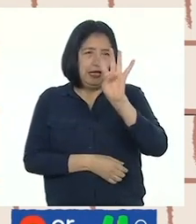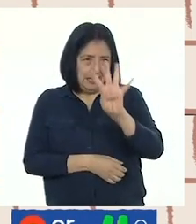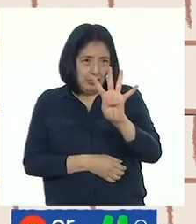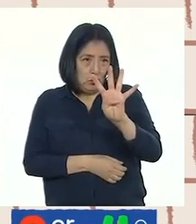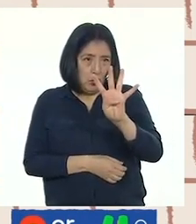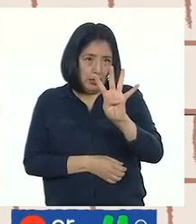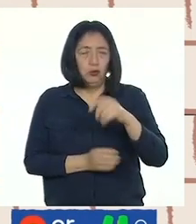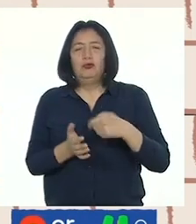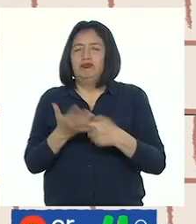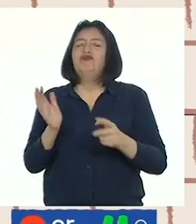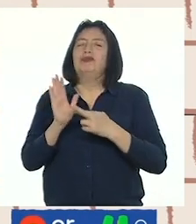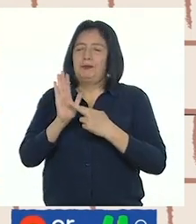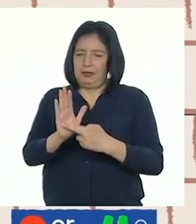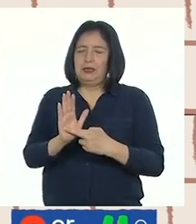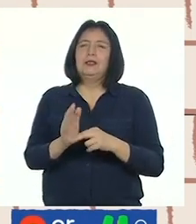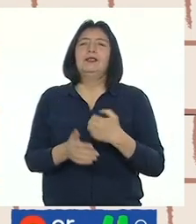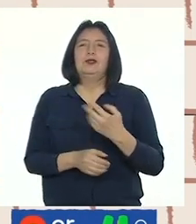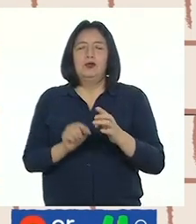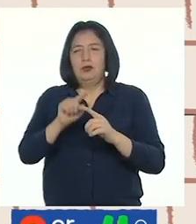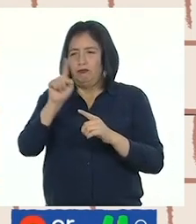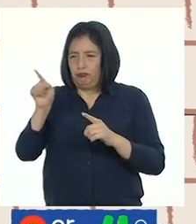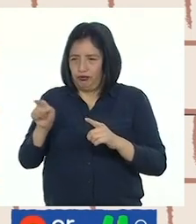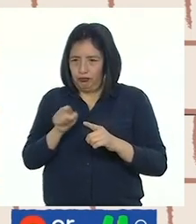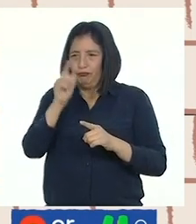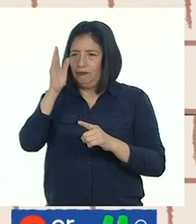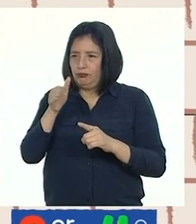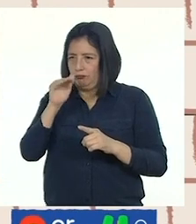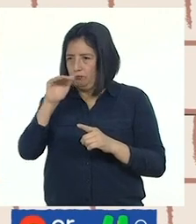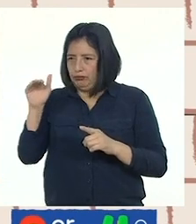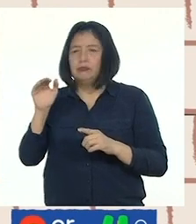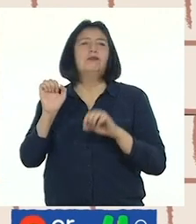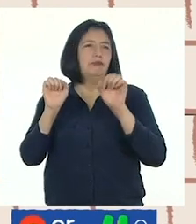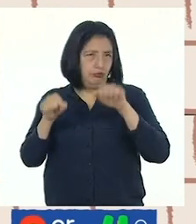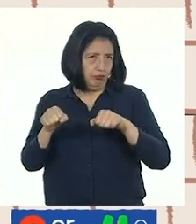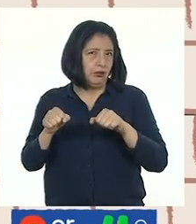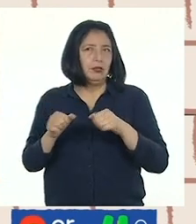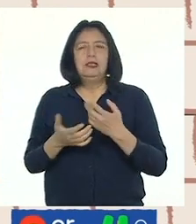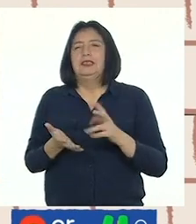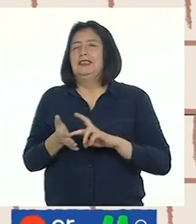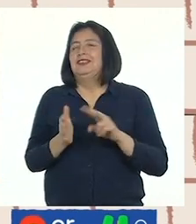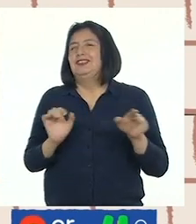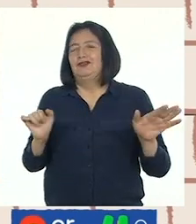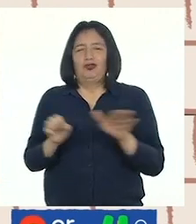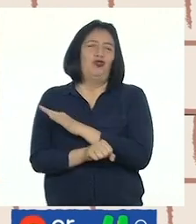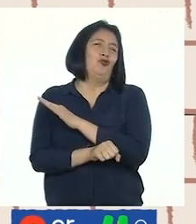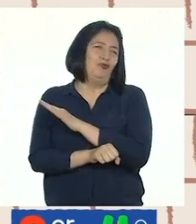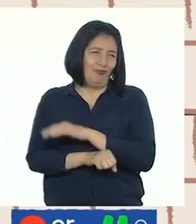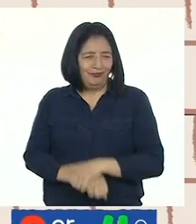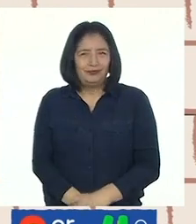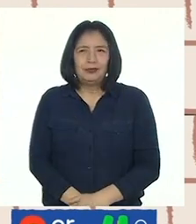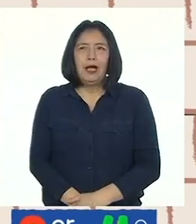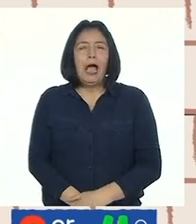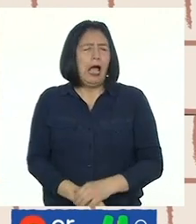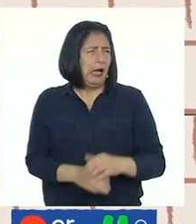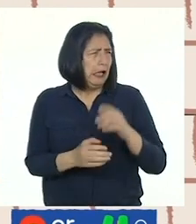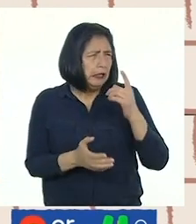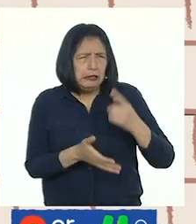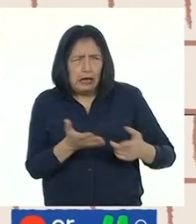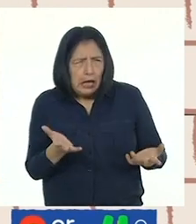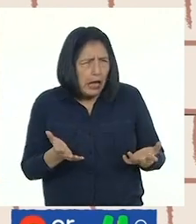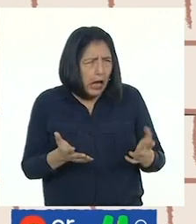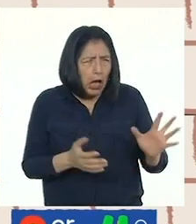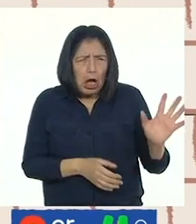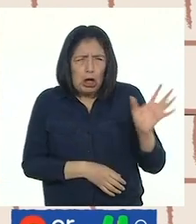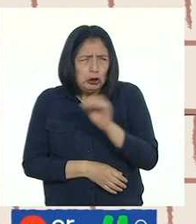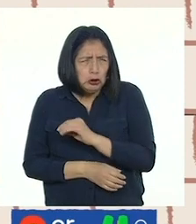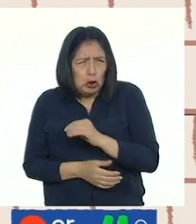porciones del pastel representan los cuatro cuartos del pastel, es decir, el total del pastel. ¿Qué? ¿Todas